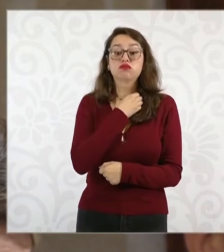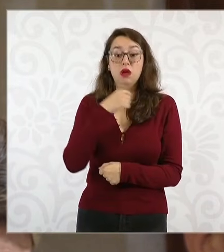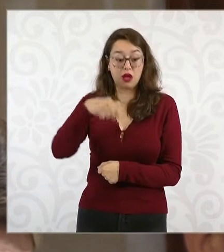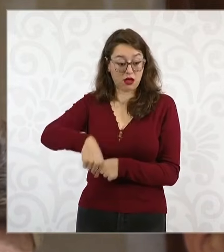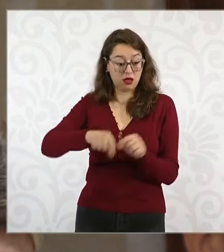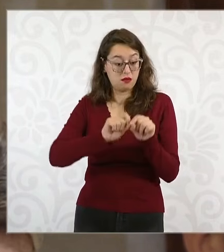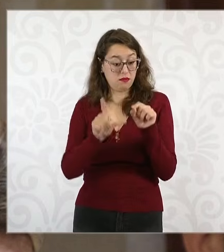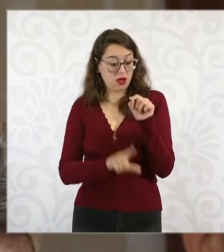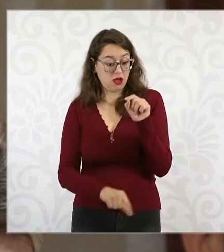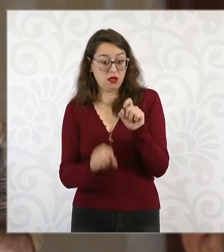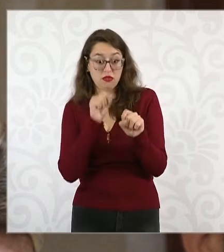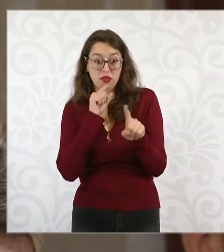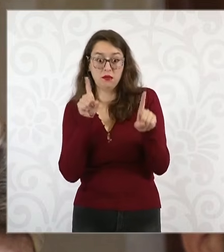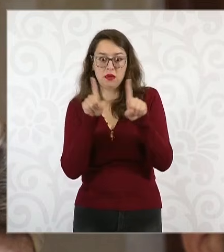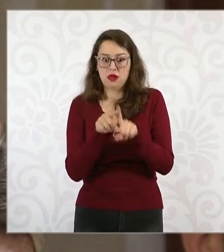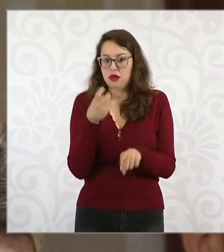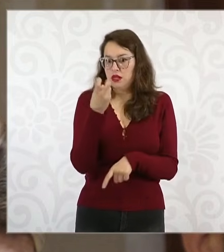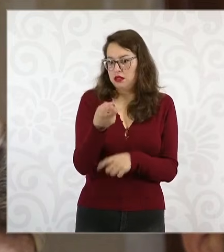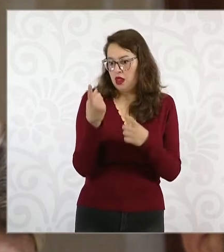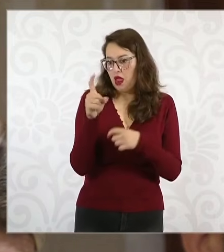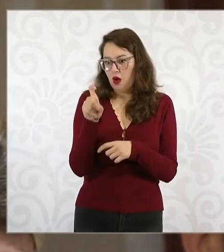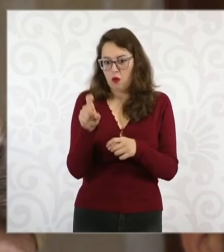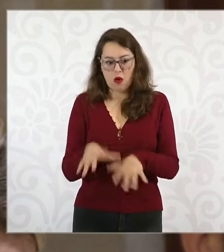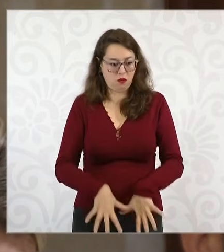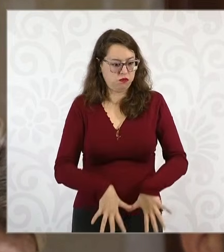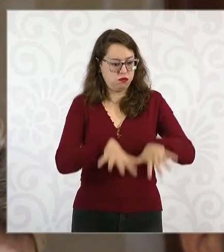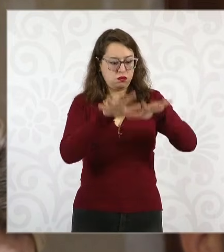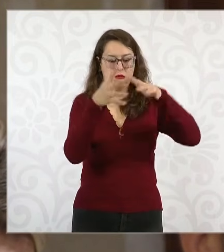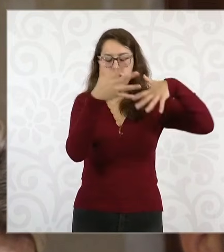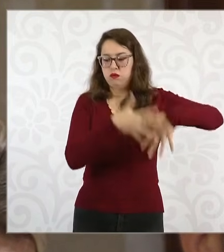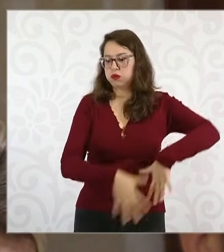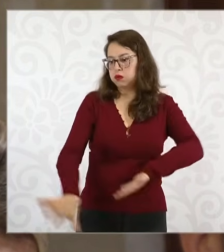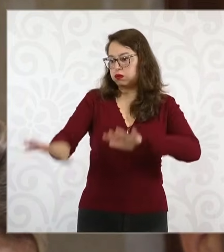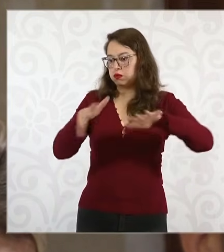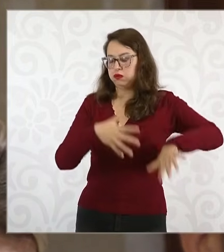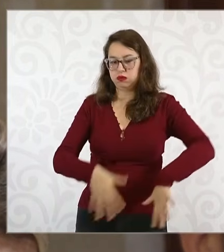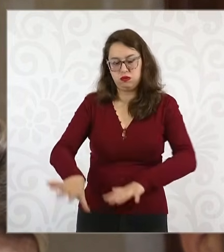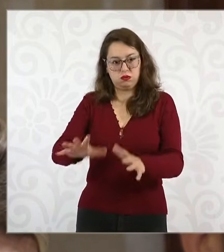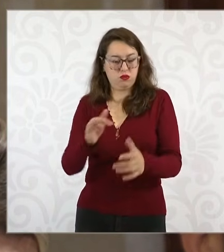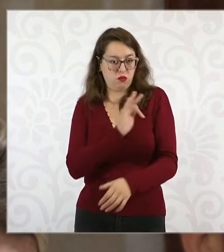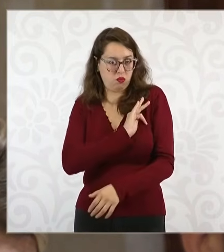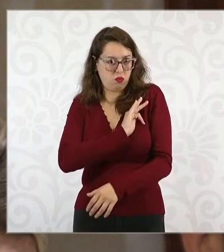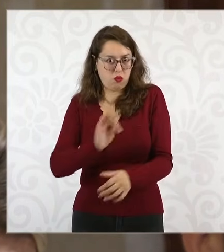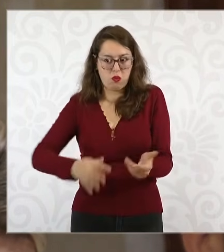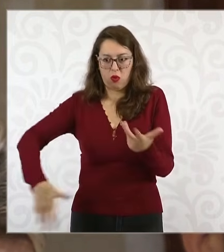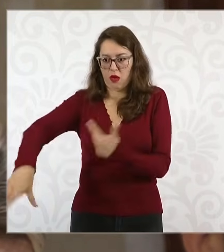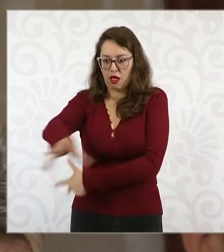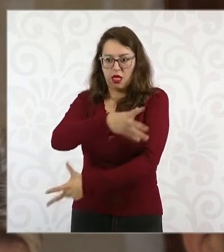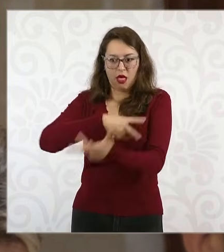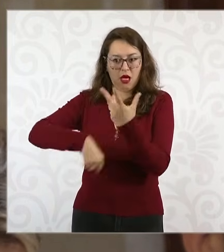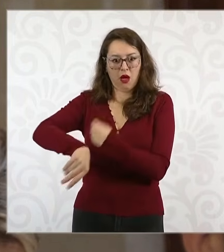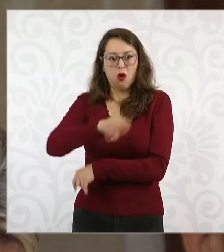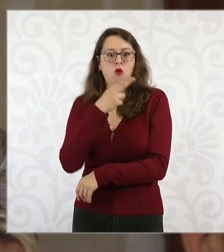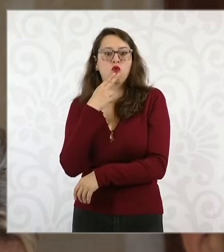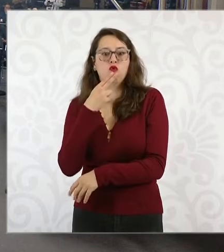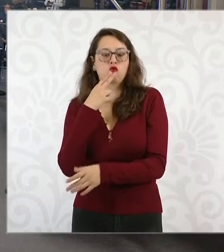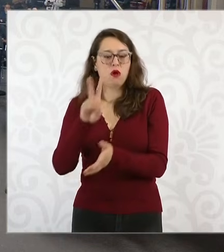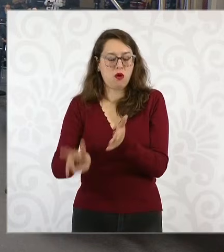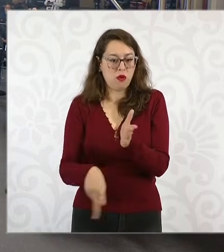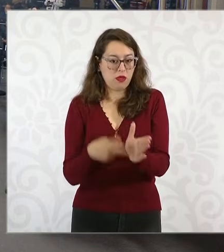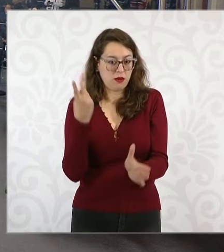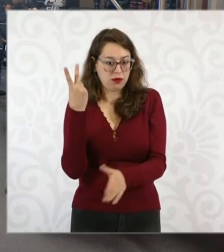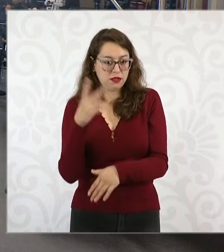es la excepción. Entonces sería muy importante que esta agua de lluvia se pueda captar y que sea para uso